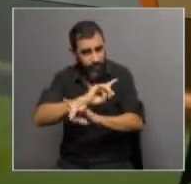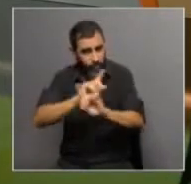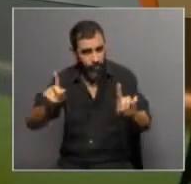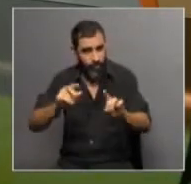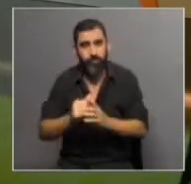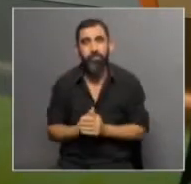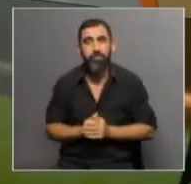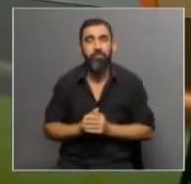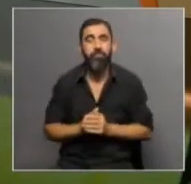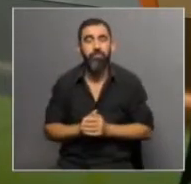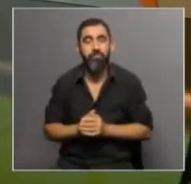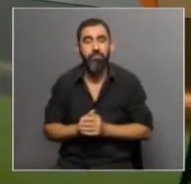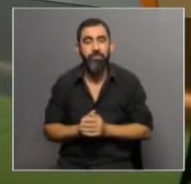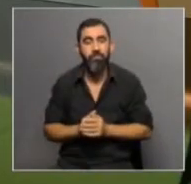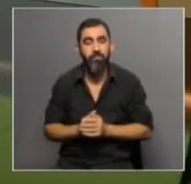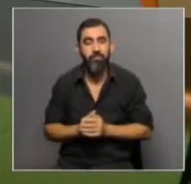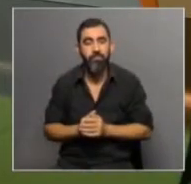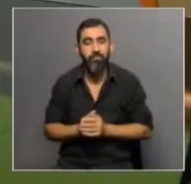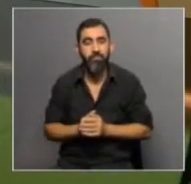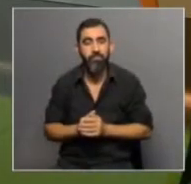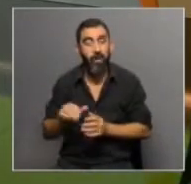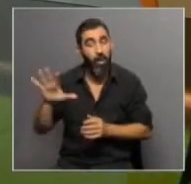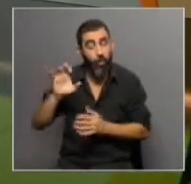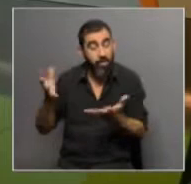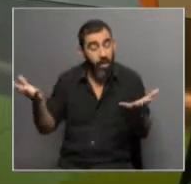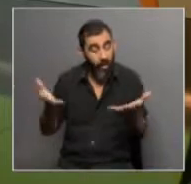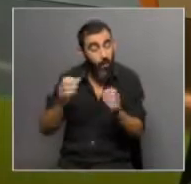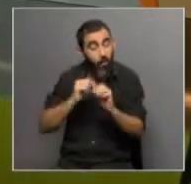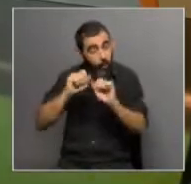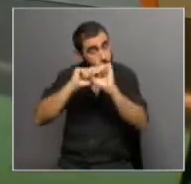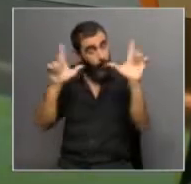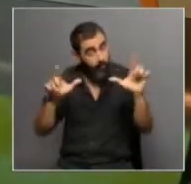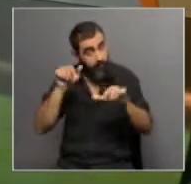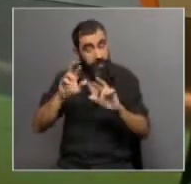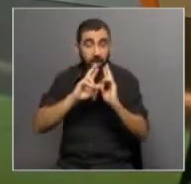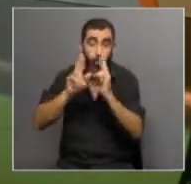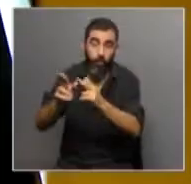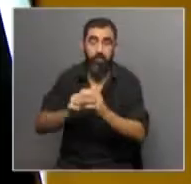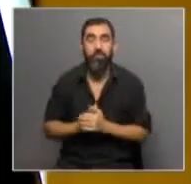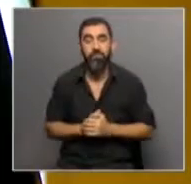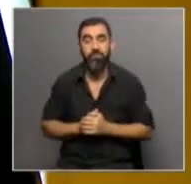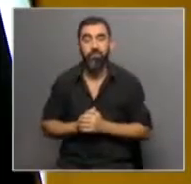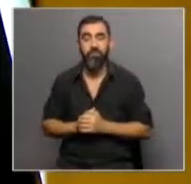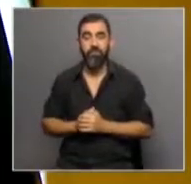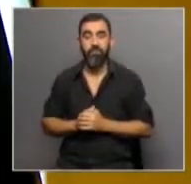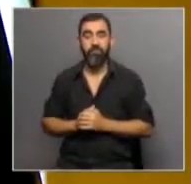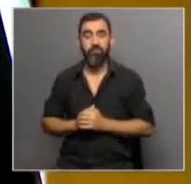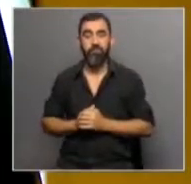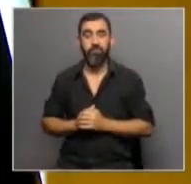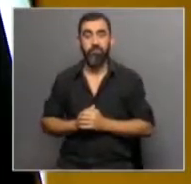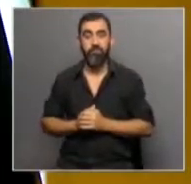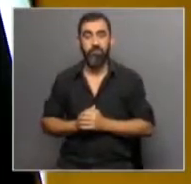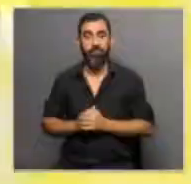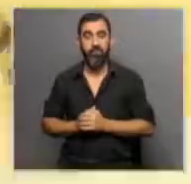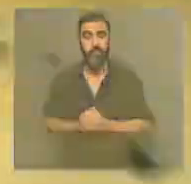vamos a escuchar de Selva. Escuchen bien, que puede sorprenderlos la respuesta. A ver este contrapunto.